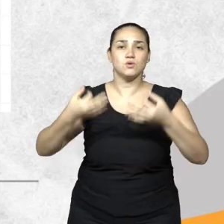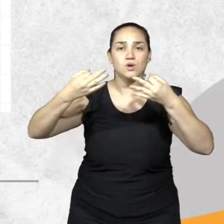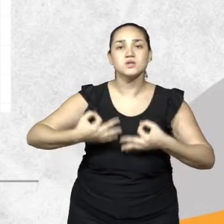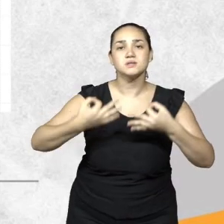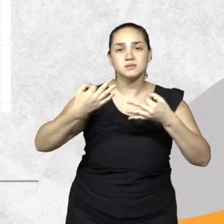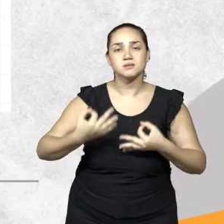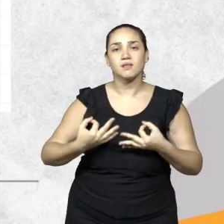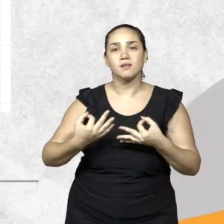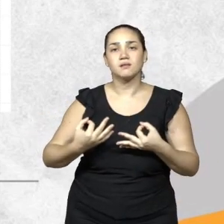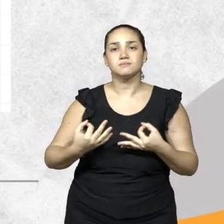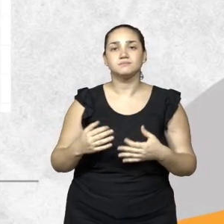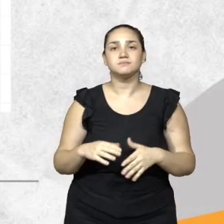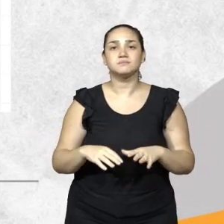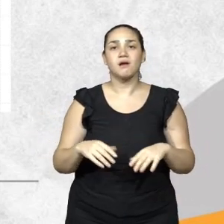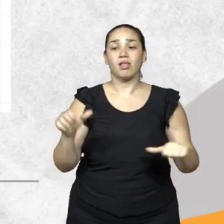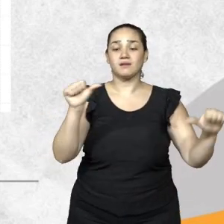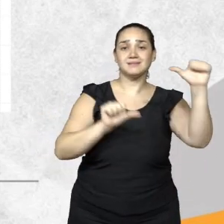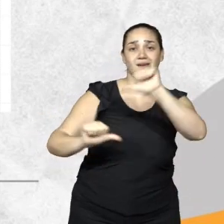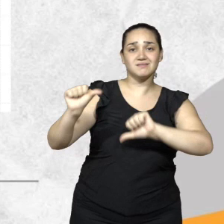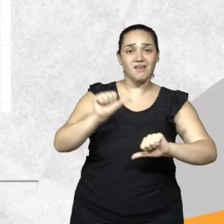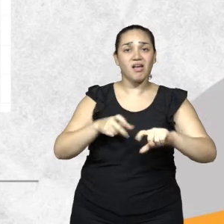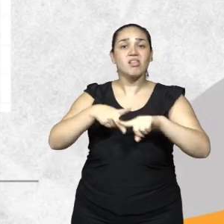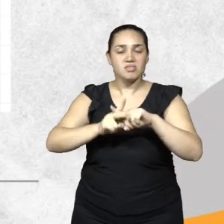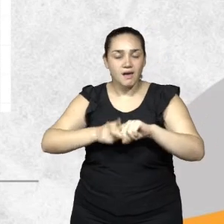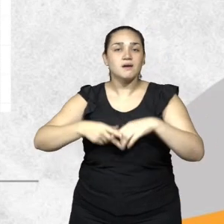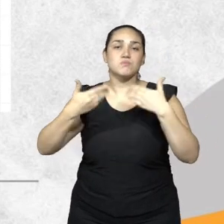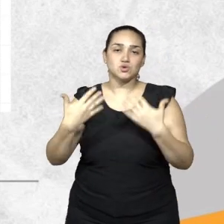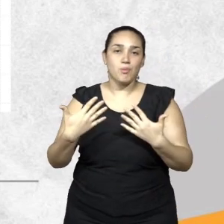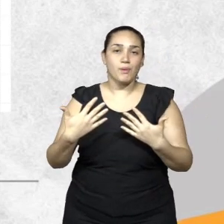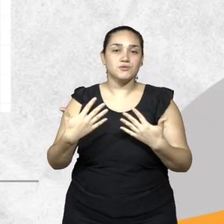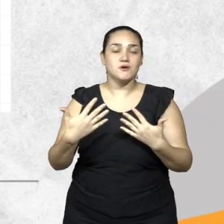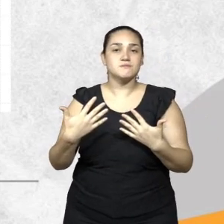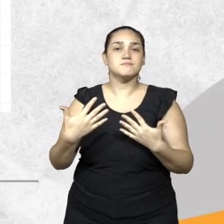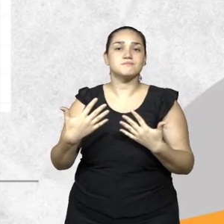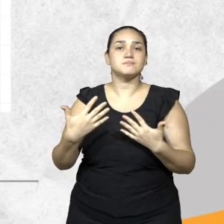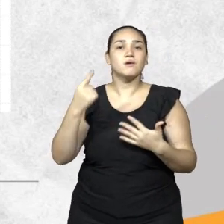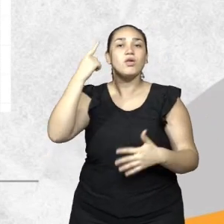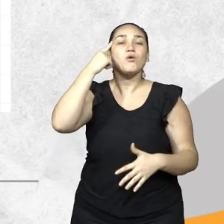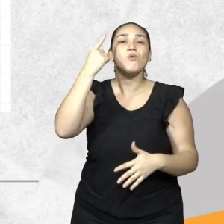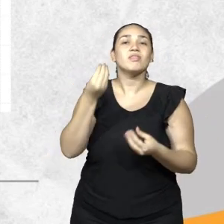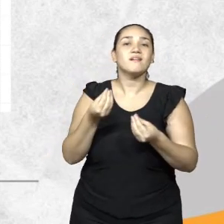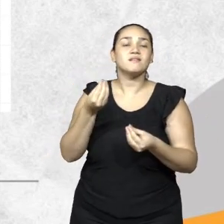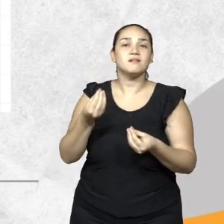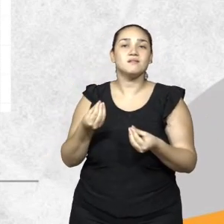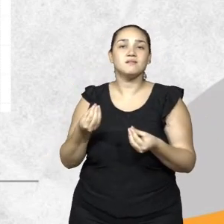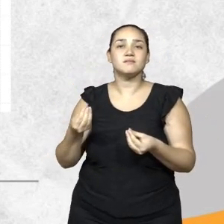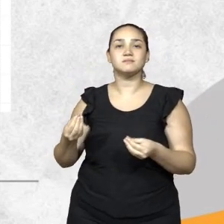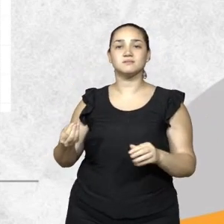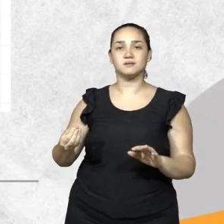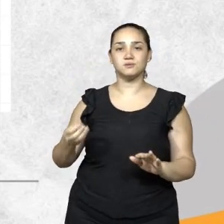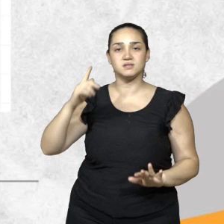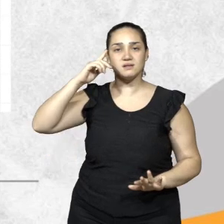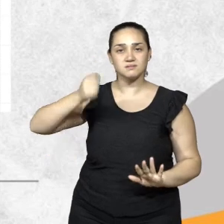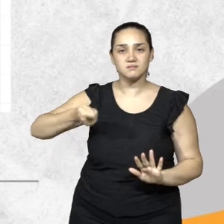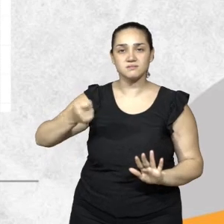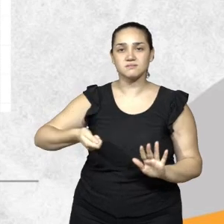las reglas unívocas de la ciencia y la técnica, y por supuesto tomemos en cuenta las dos dimensiones de la justicia ambiental: la